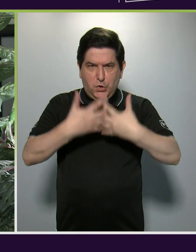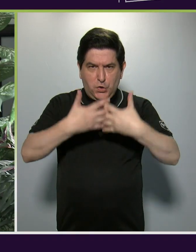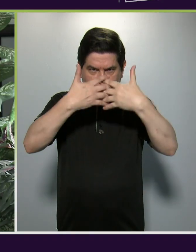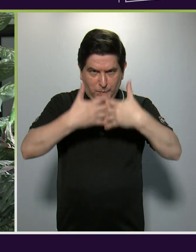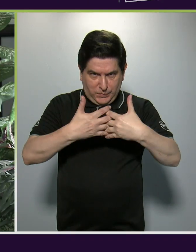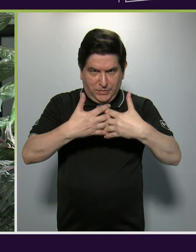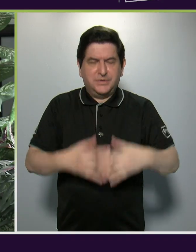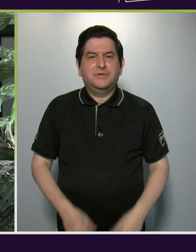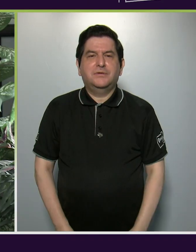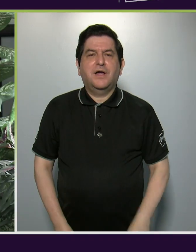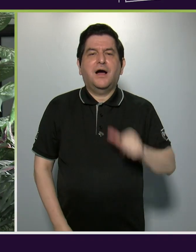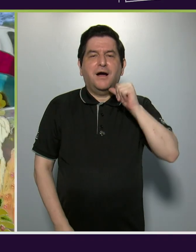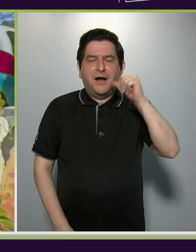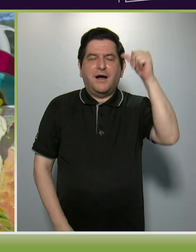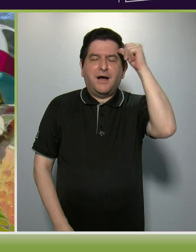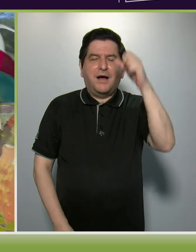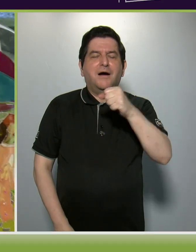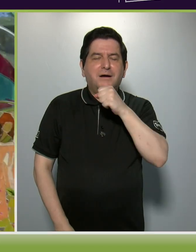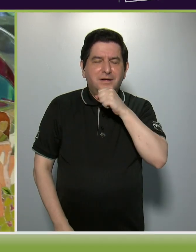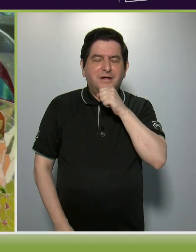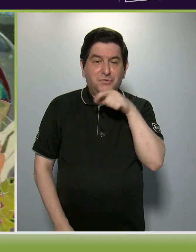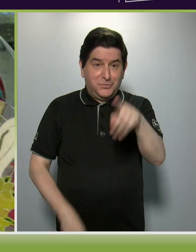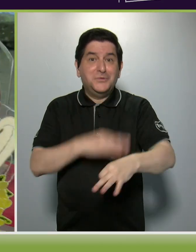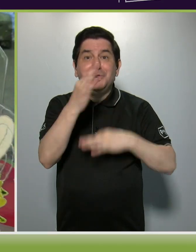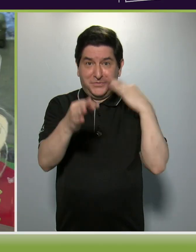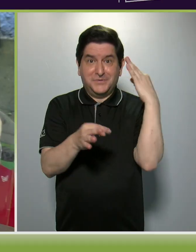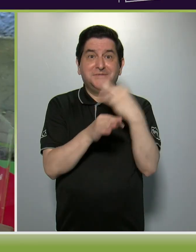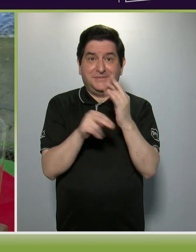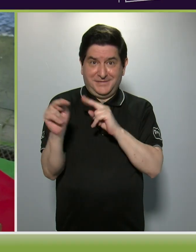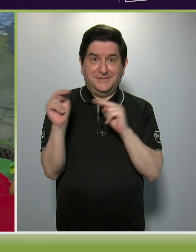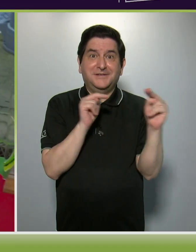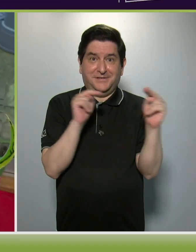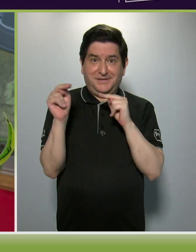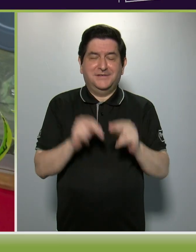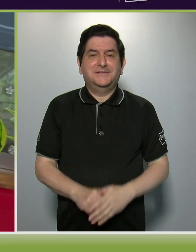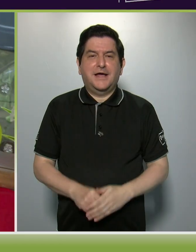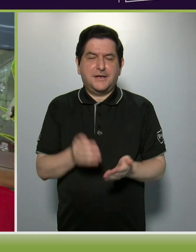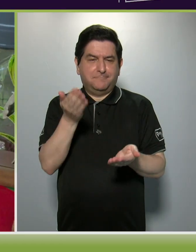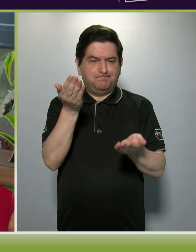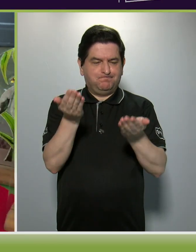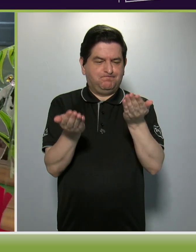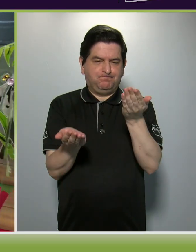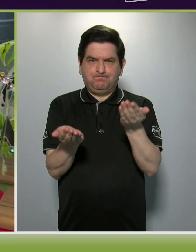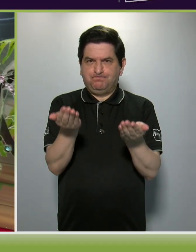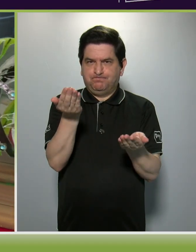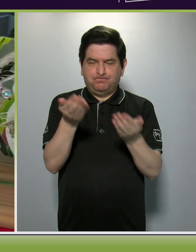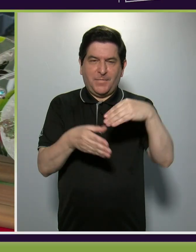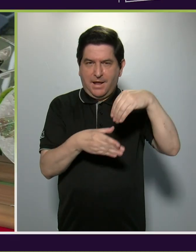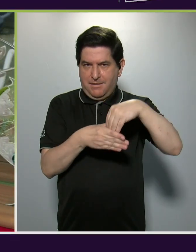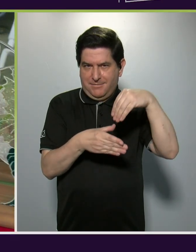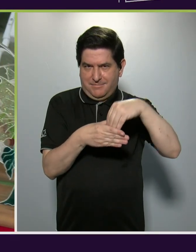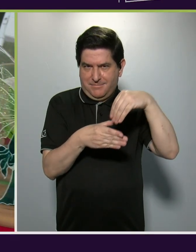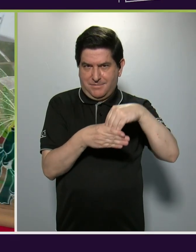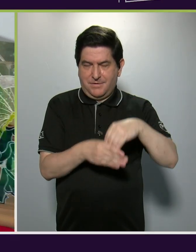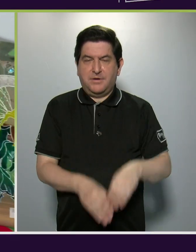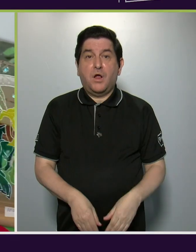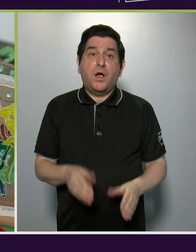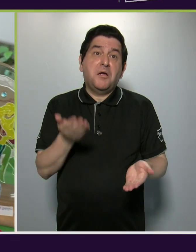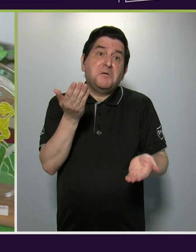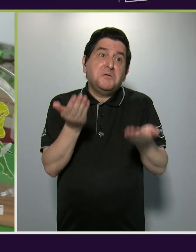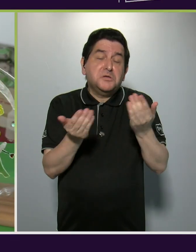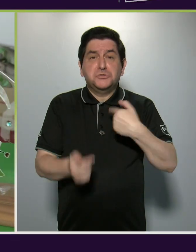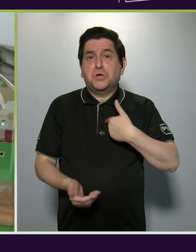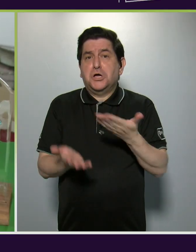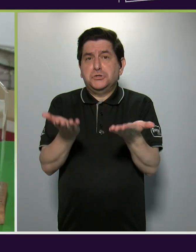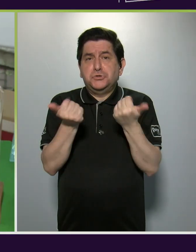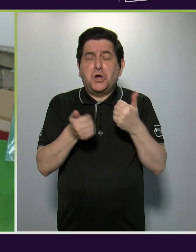son adultos mayores que hacen este tipo de negocios para compensar esos ingresos. O de repente que yo quería